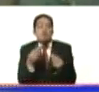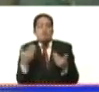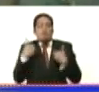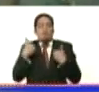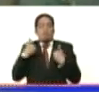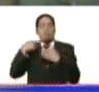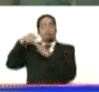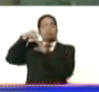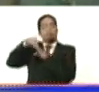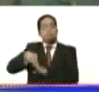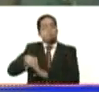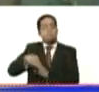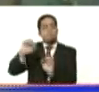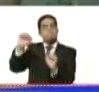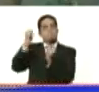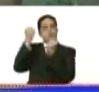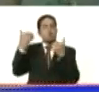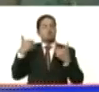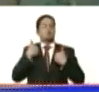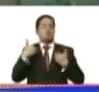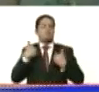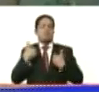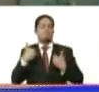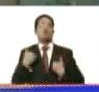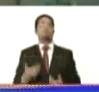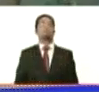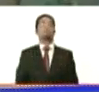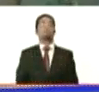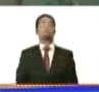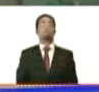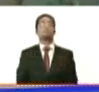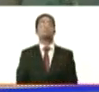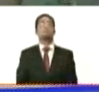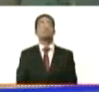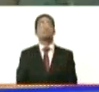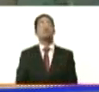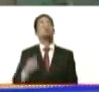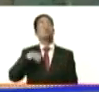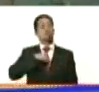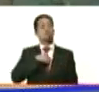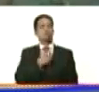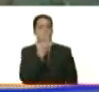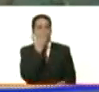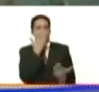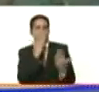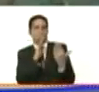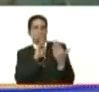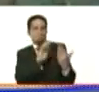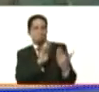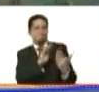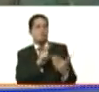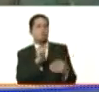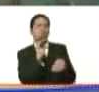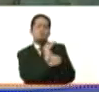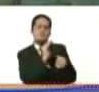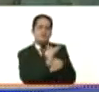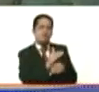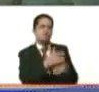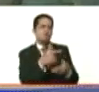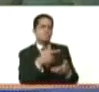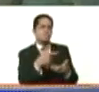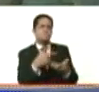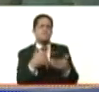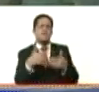las dificultades que eso han creado. Y las estamos enfrentando, protegiendo la educación del pueblo, la salud del